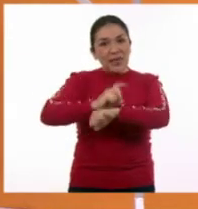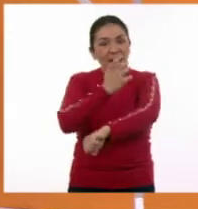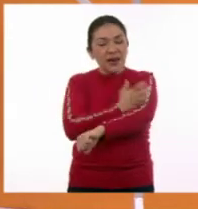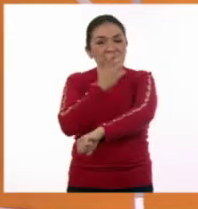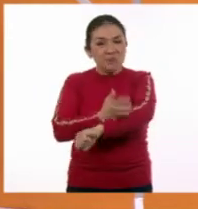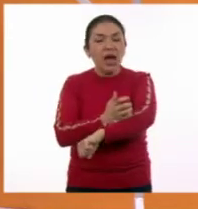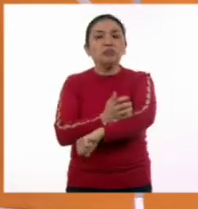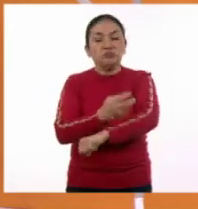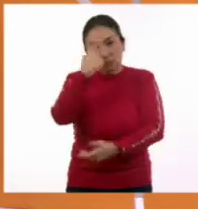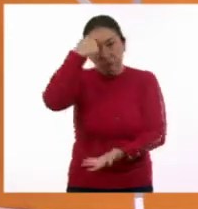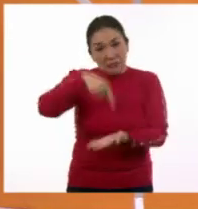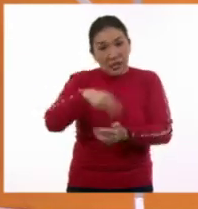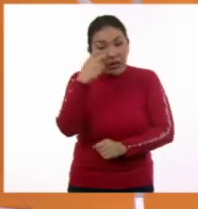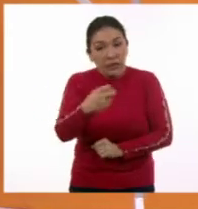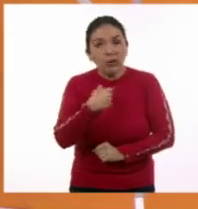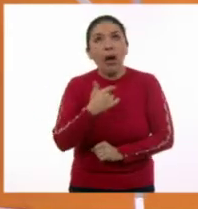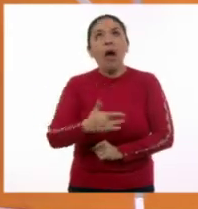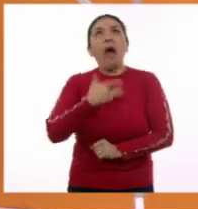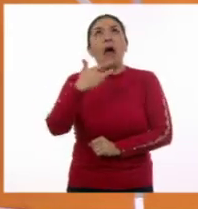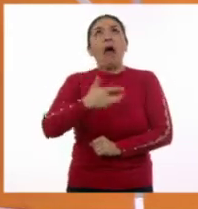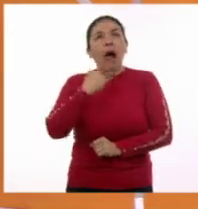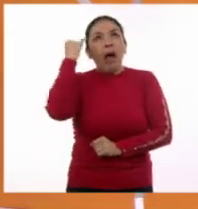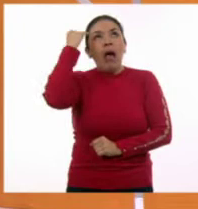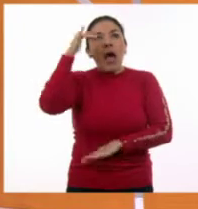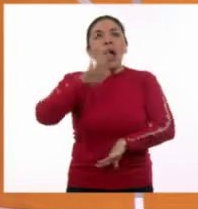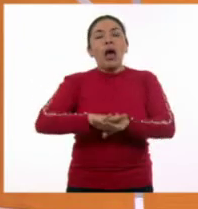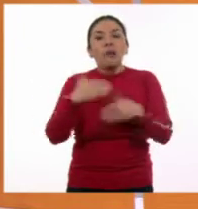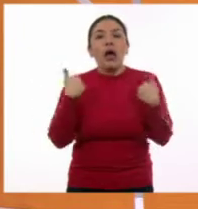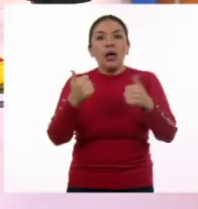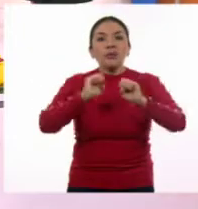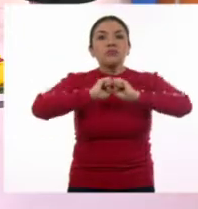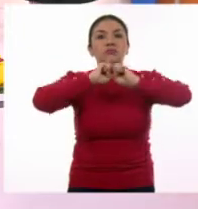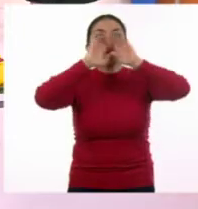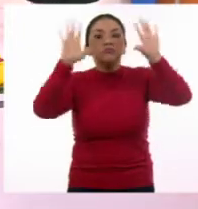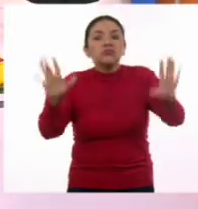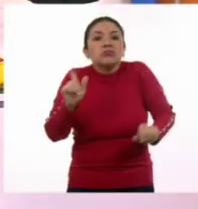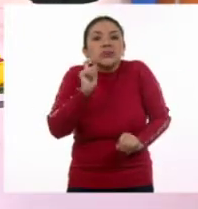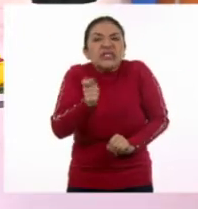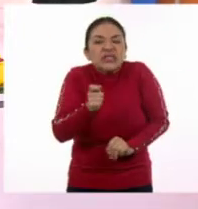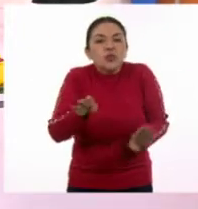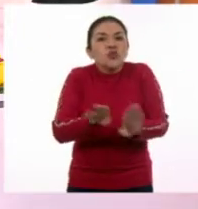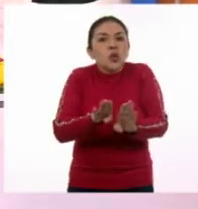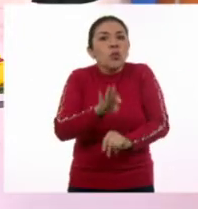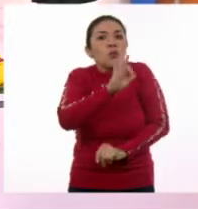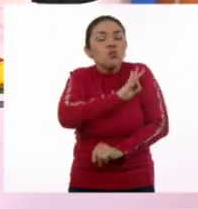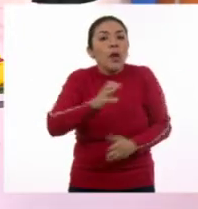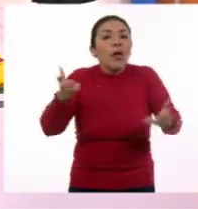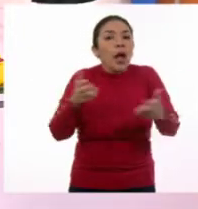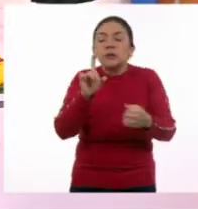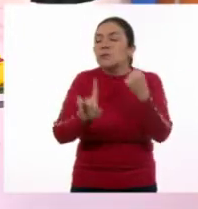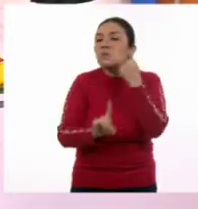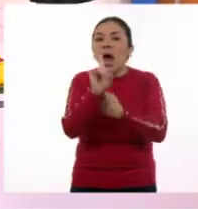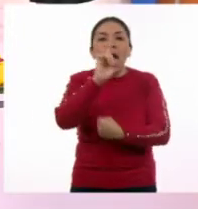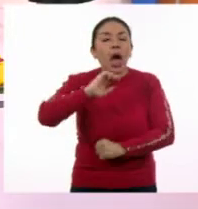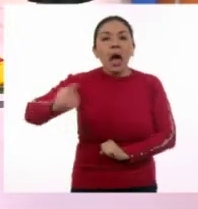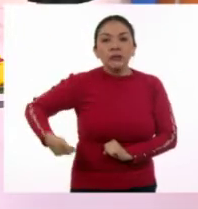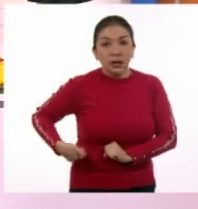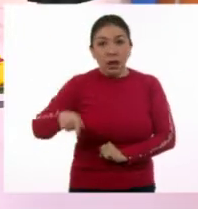creo que esto nos deja una idea mucho más clara sobre qué es lo que podemos hacer